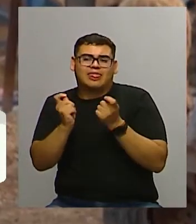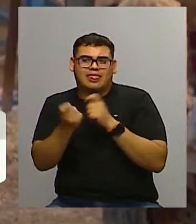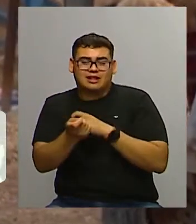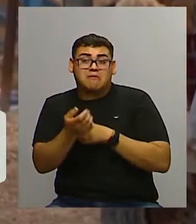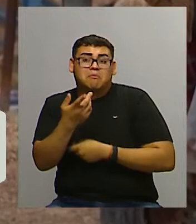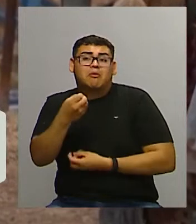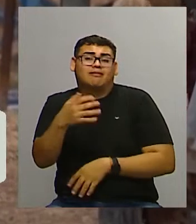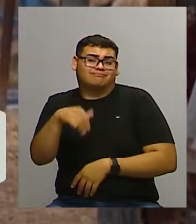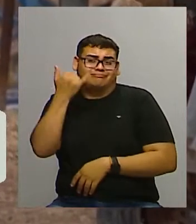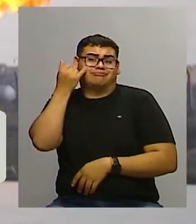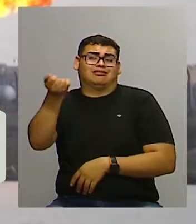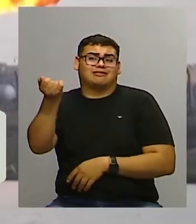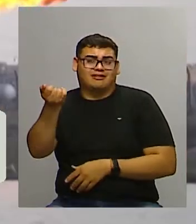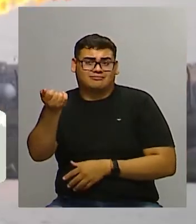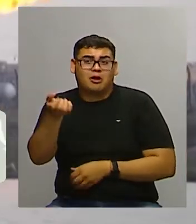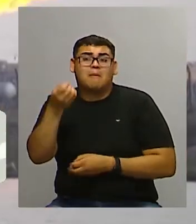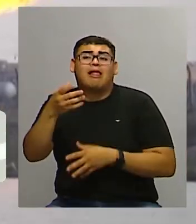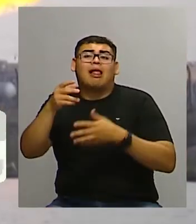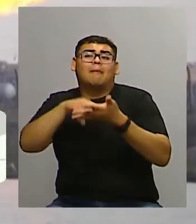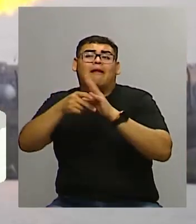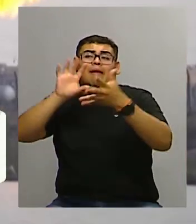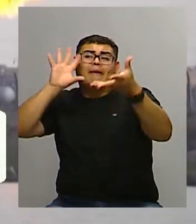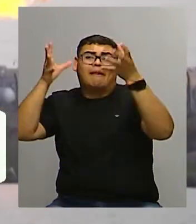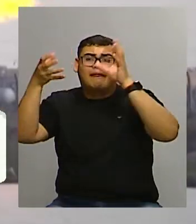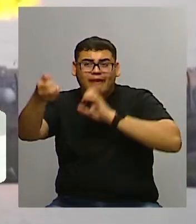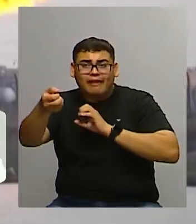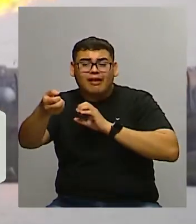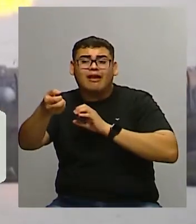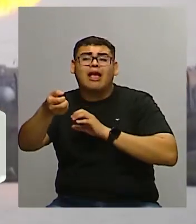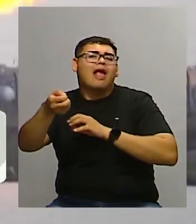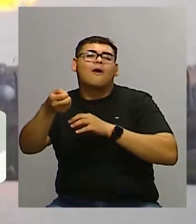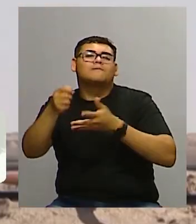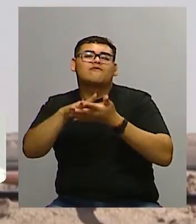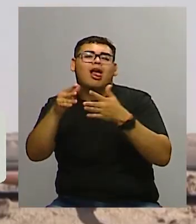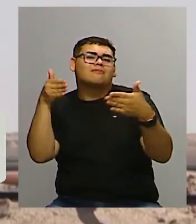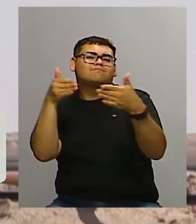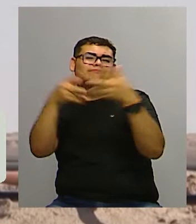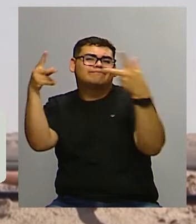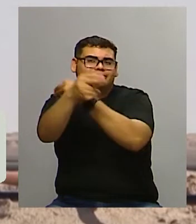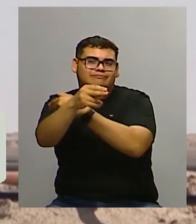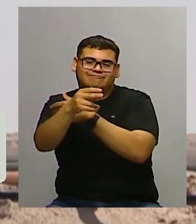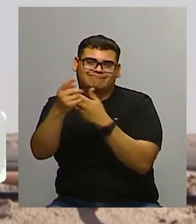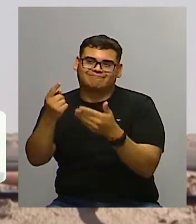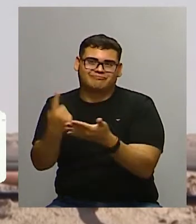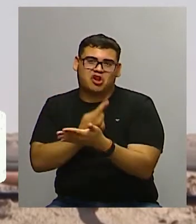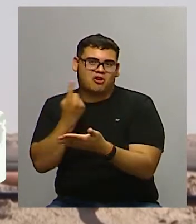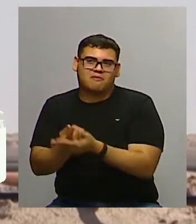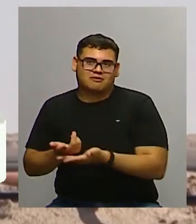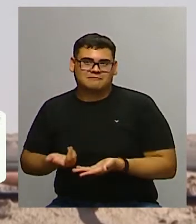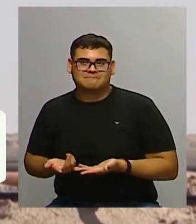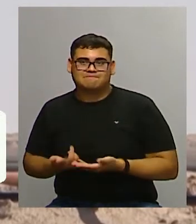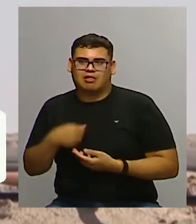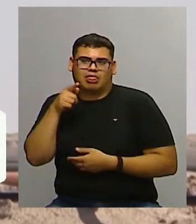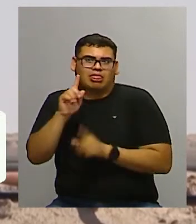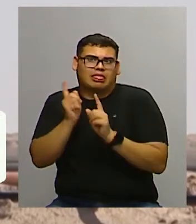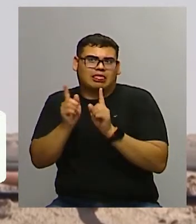hecho inminente. Ya sabemos que la crisis climática no es algo que ya podemos frenar, sino lo que tenemos que hacer es adaptarnos